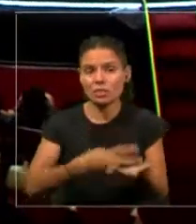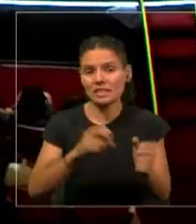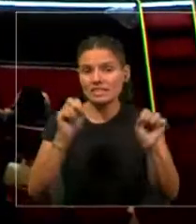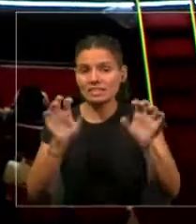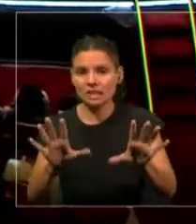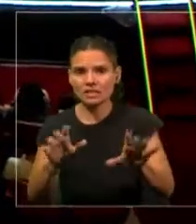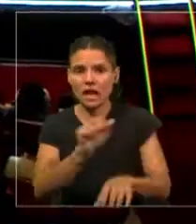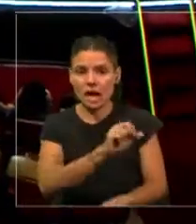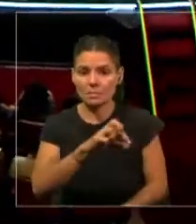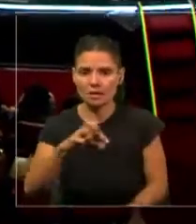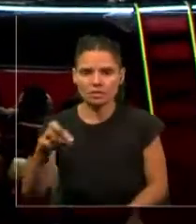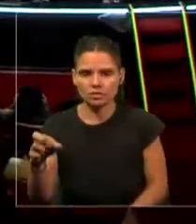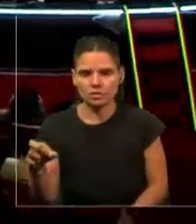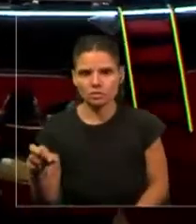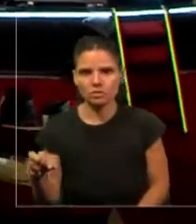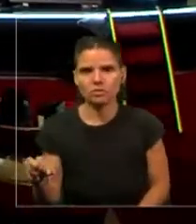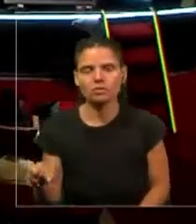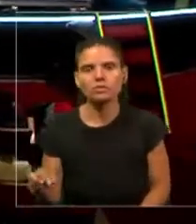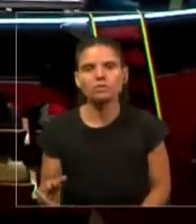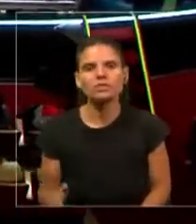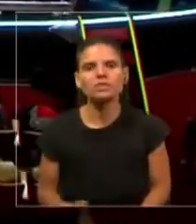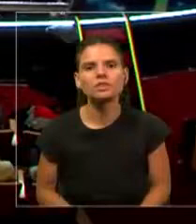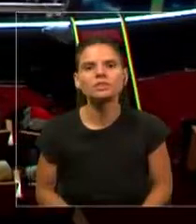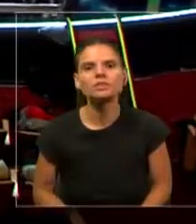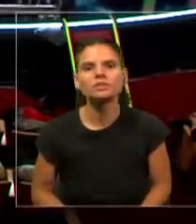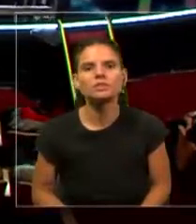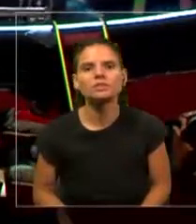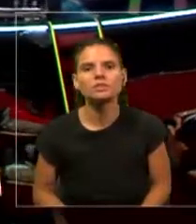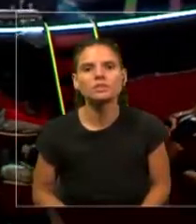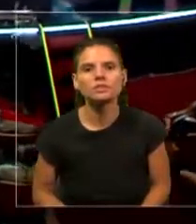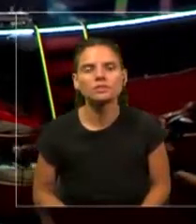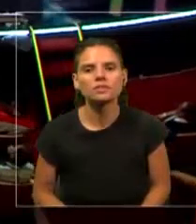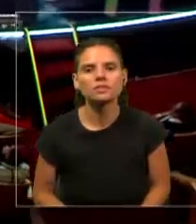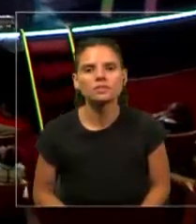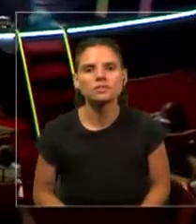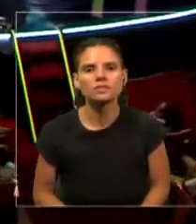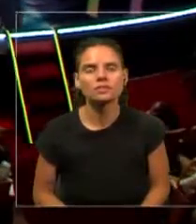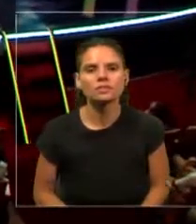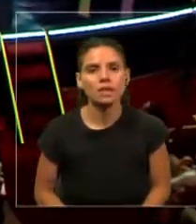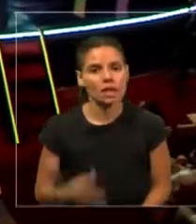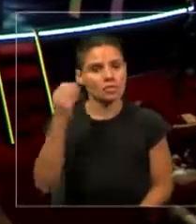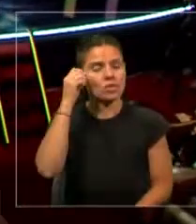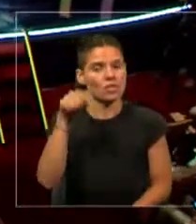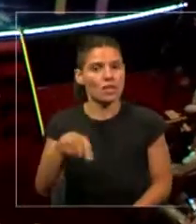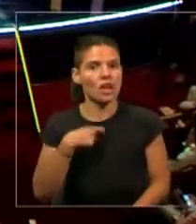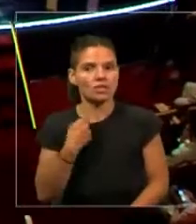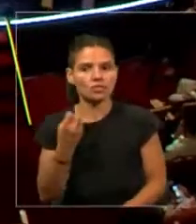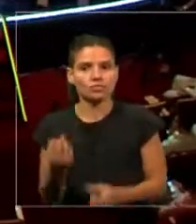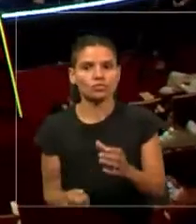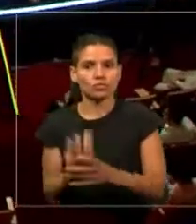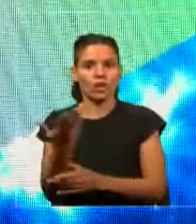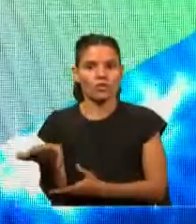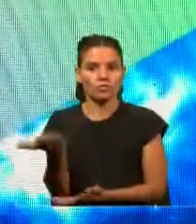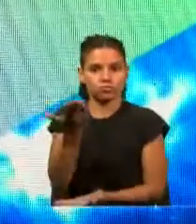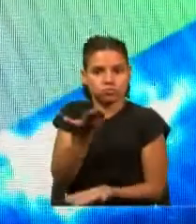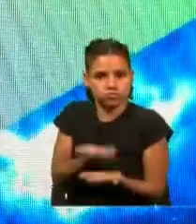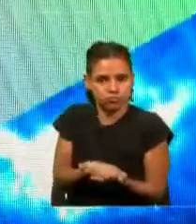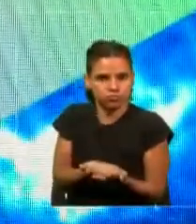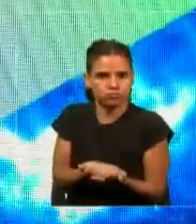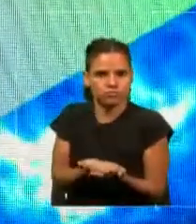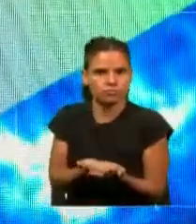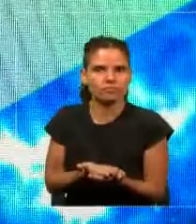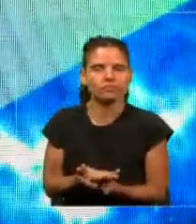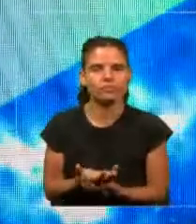bastaron. Rápidamente, recuerden, el 2010 llegó otro dispositivo que